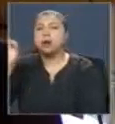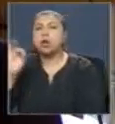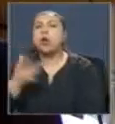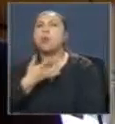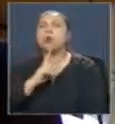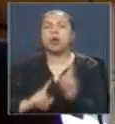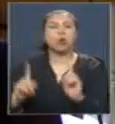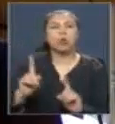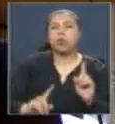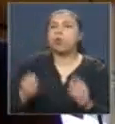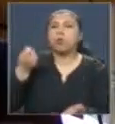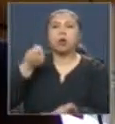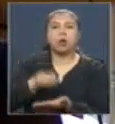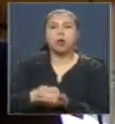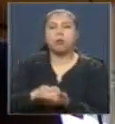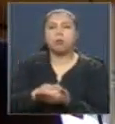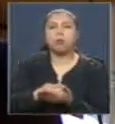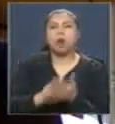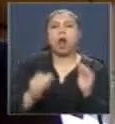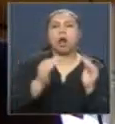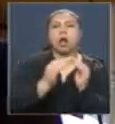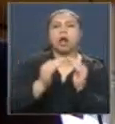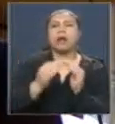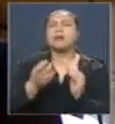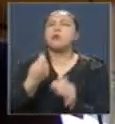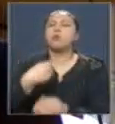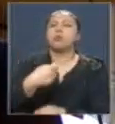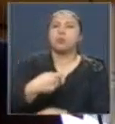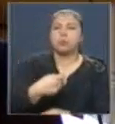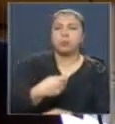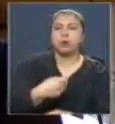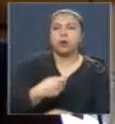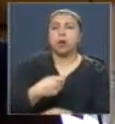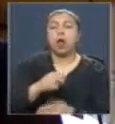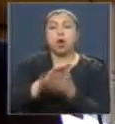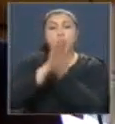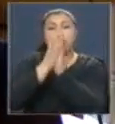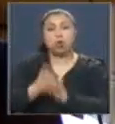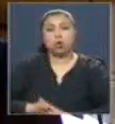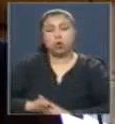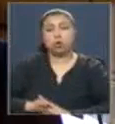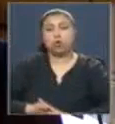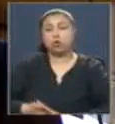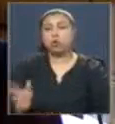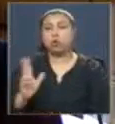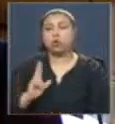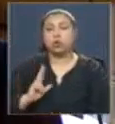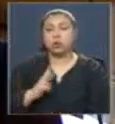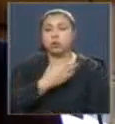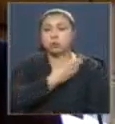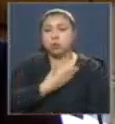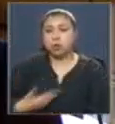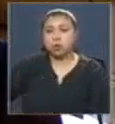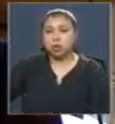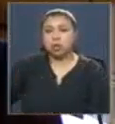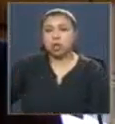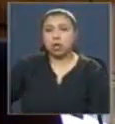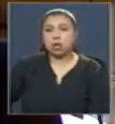tienen ese costo. Con todo esto, señor presidente, este